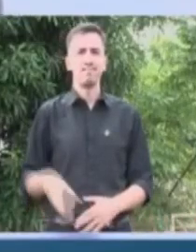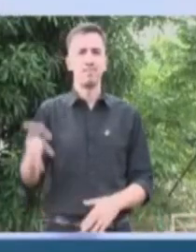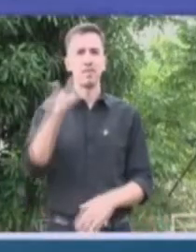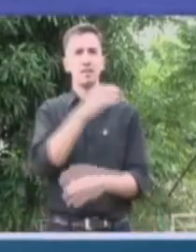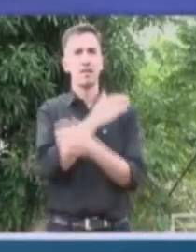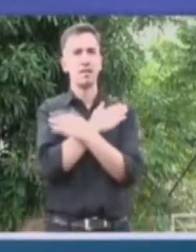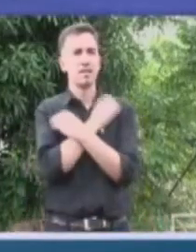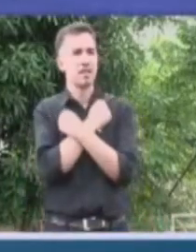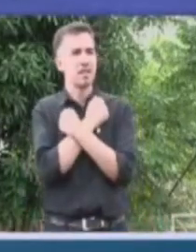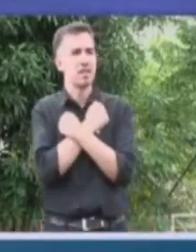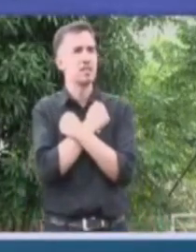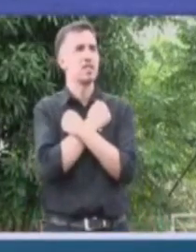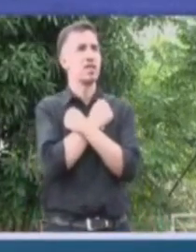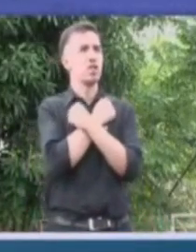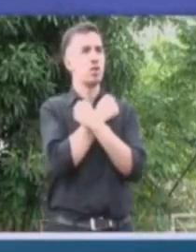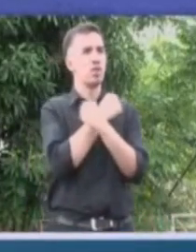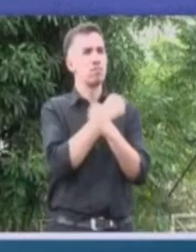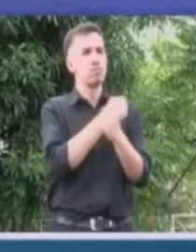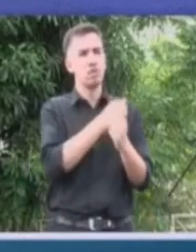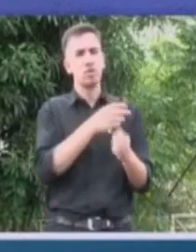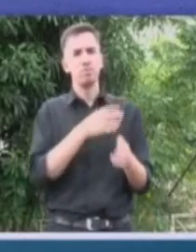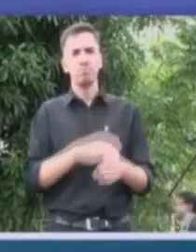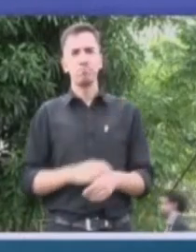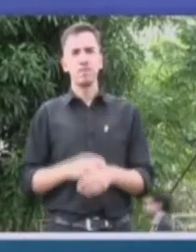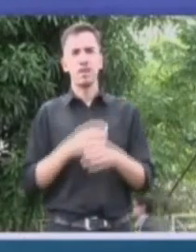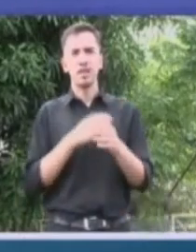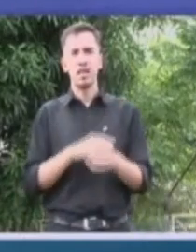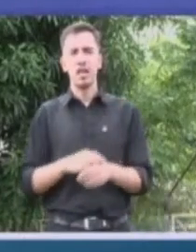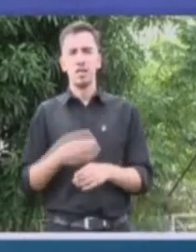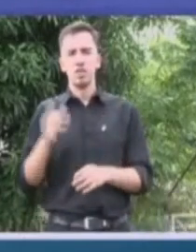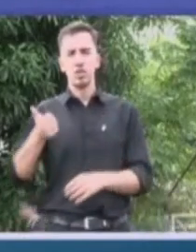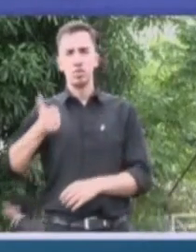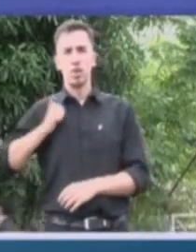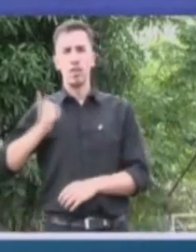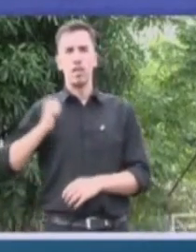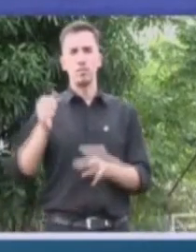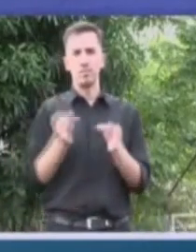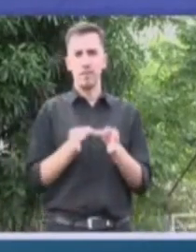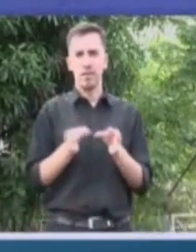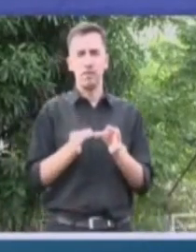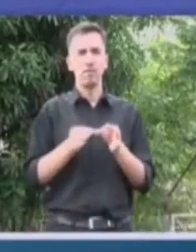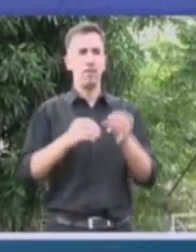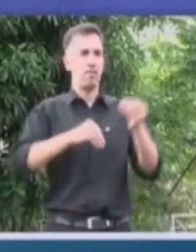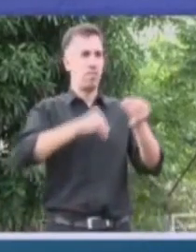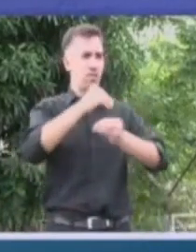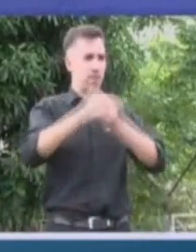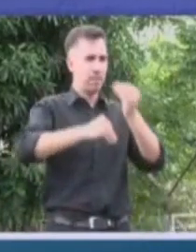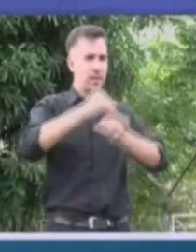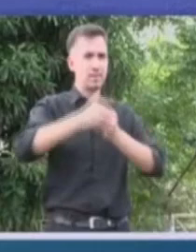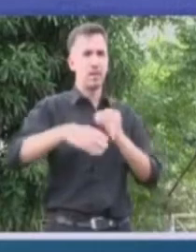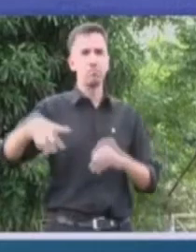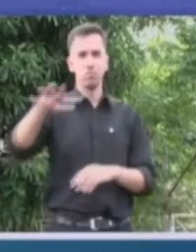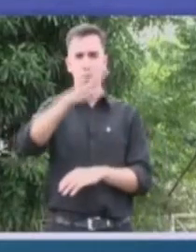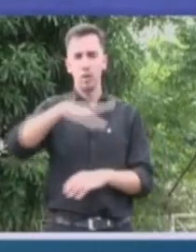Queridos héroes veteranos de Malvinas, familiares, pueblo de